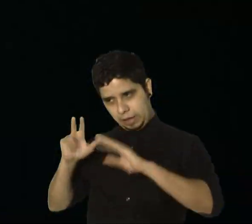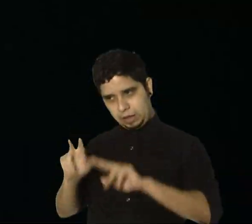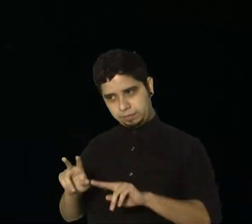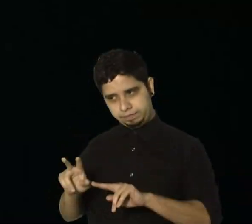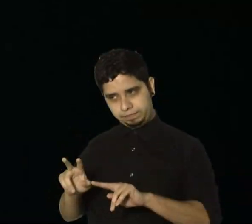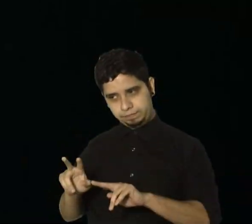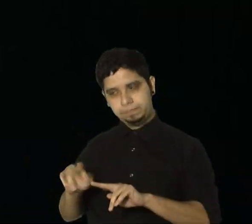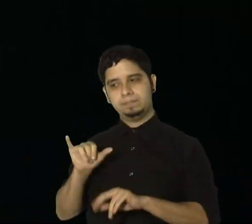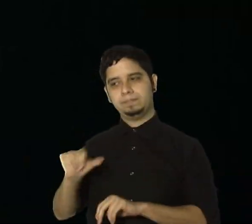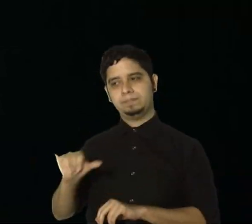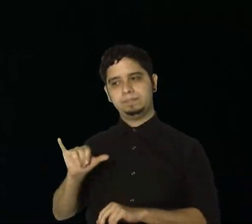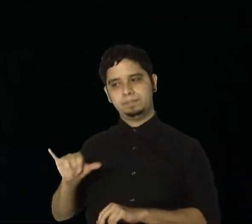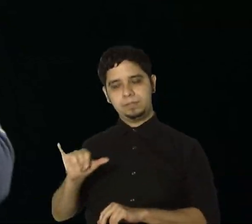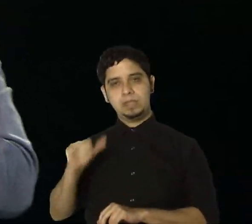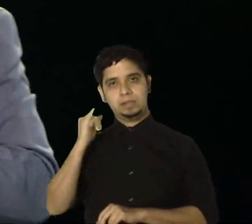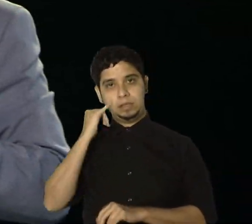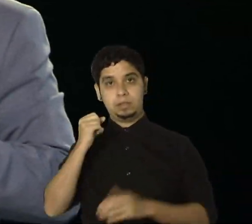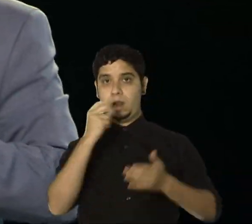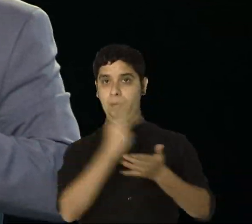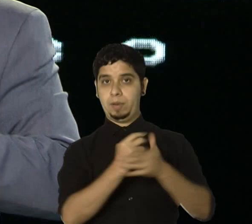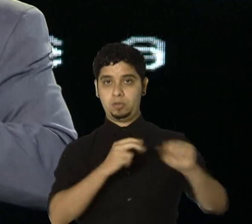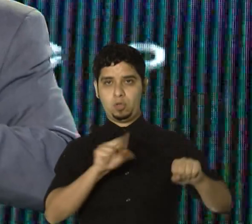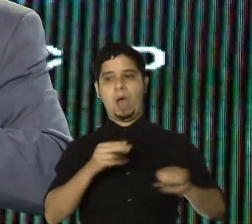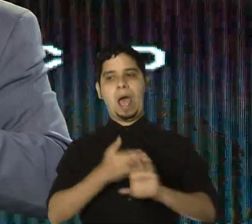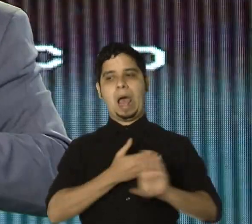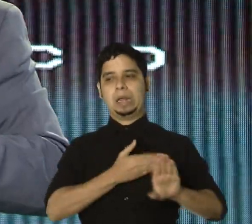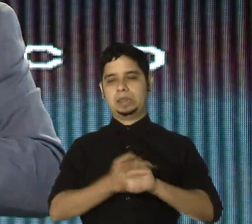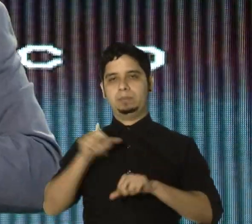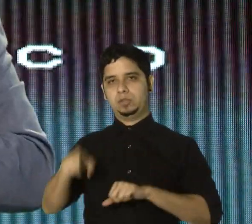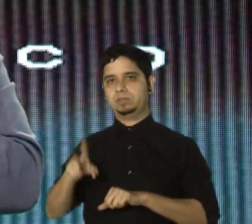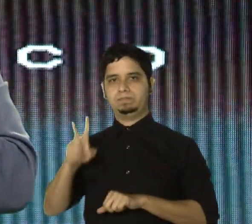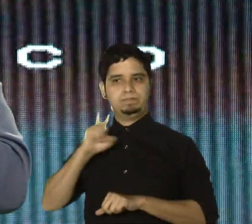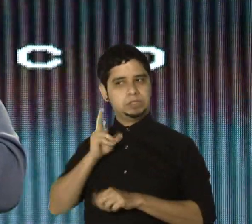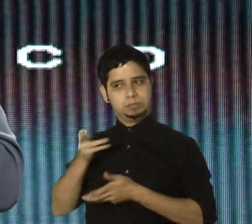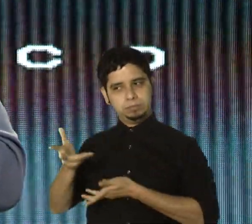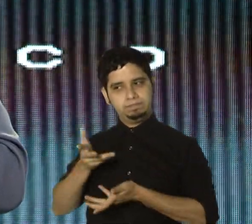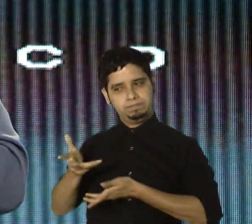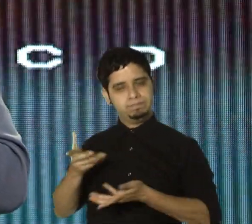a ese convicto o a esa convicta. Así que eso es una obligación en ley.